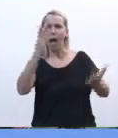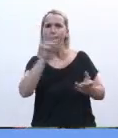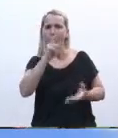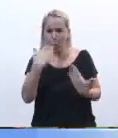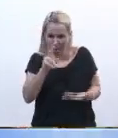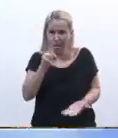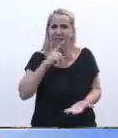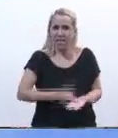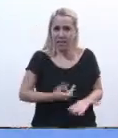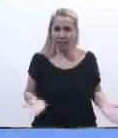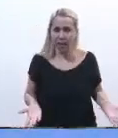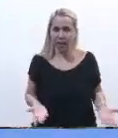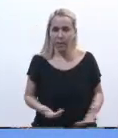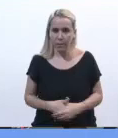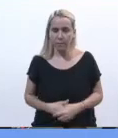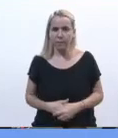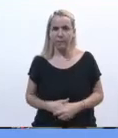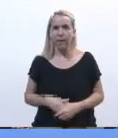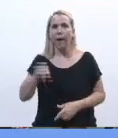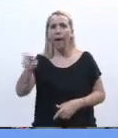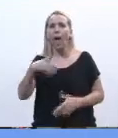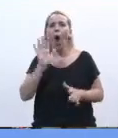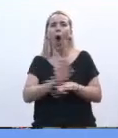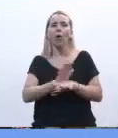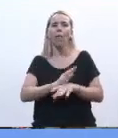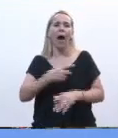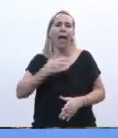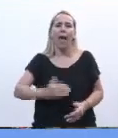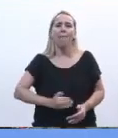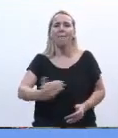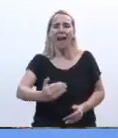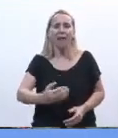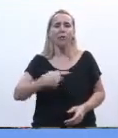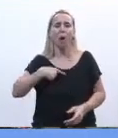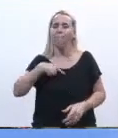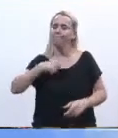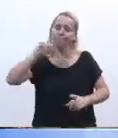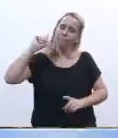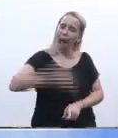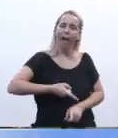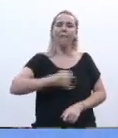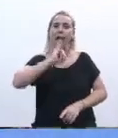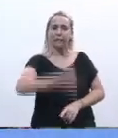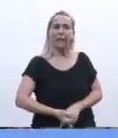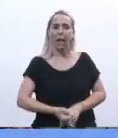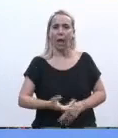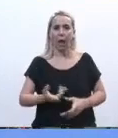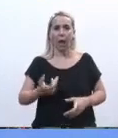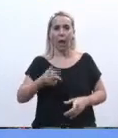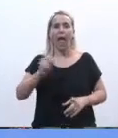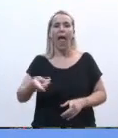decidir, que se está romantizando el embarazo forzado, que se subestima el